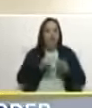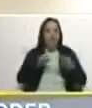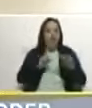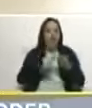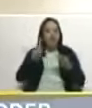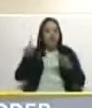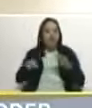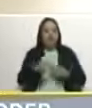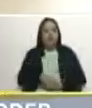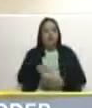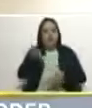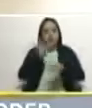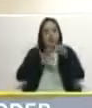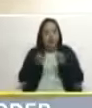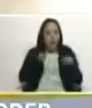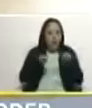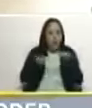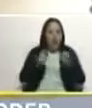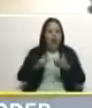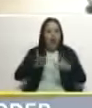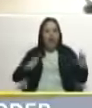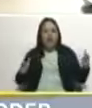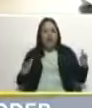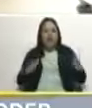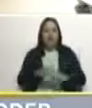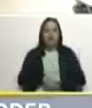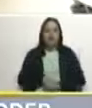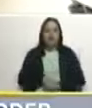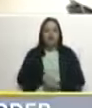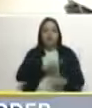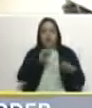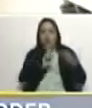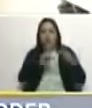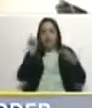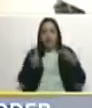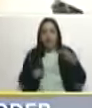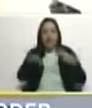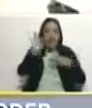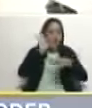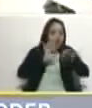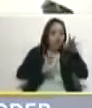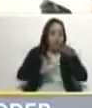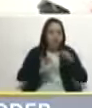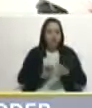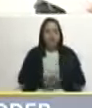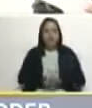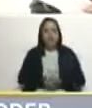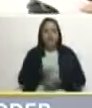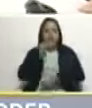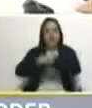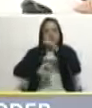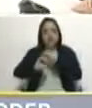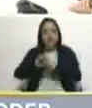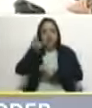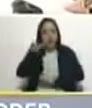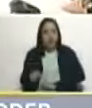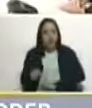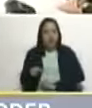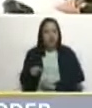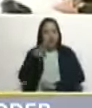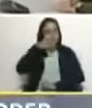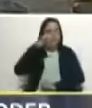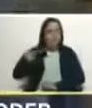la selección del contralor o contralora general de la República y a la selección del defensor o defensora del